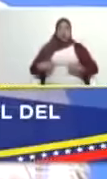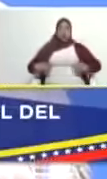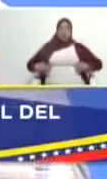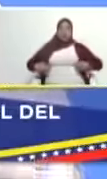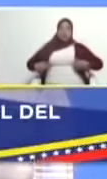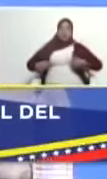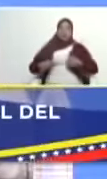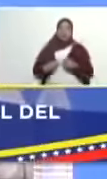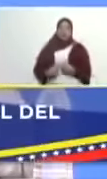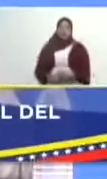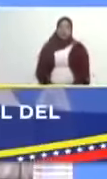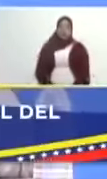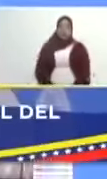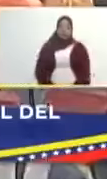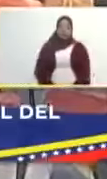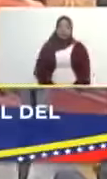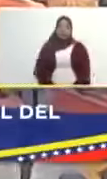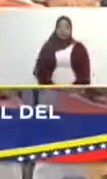de alimento,